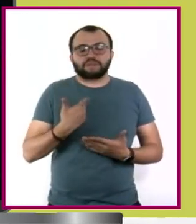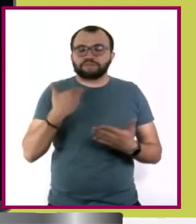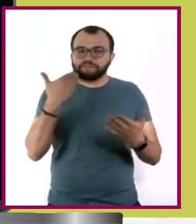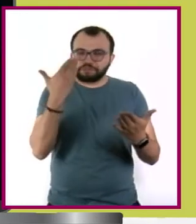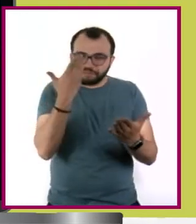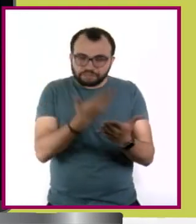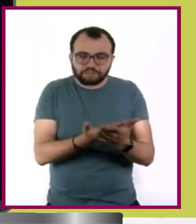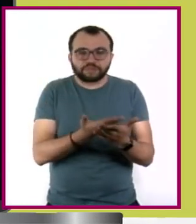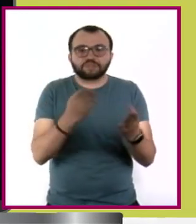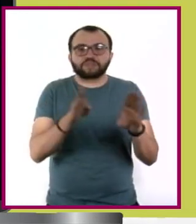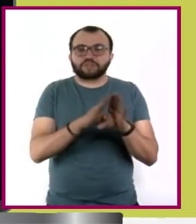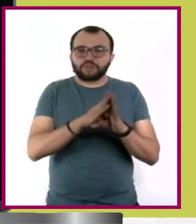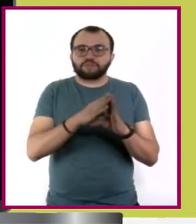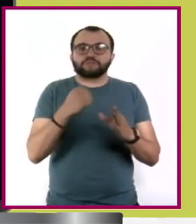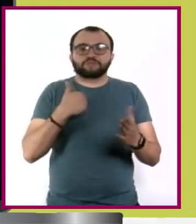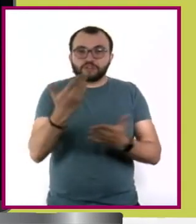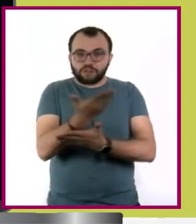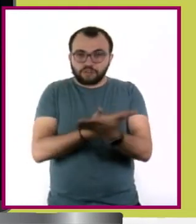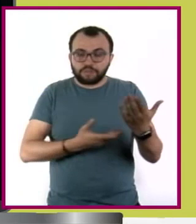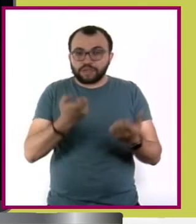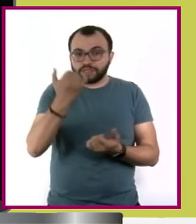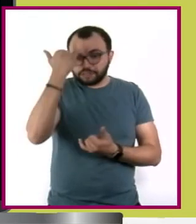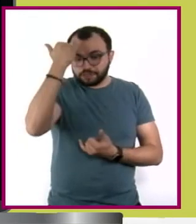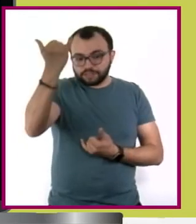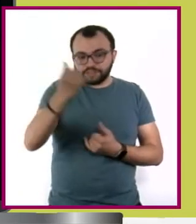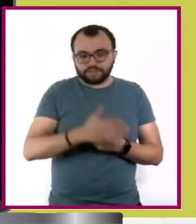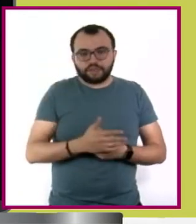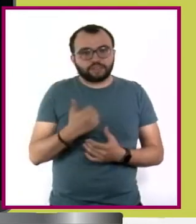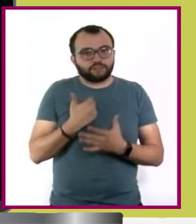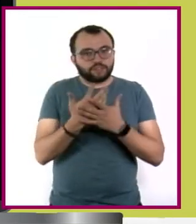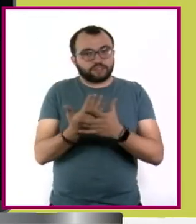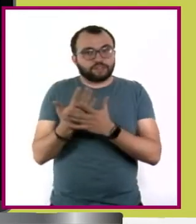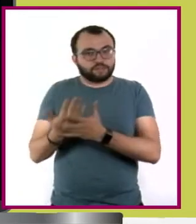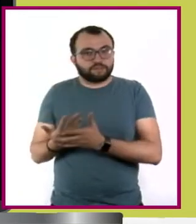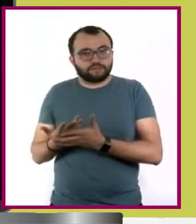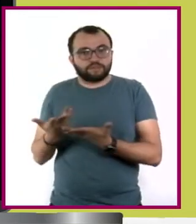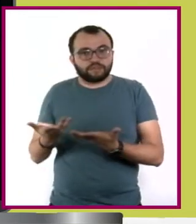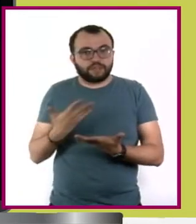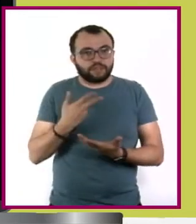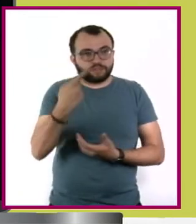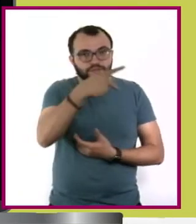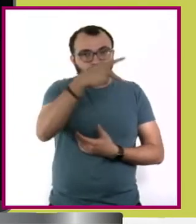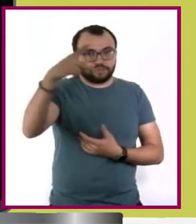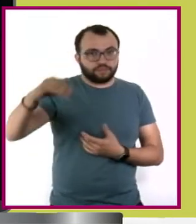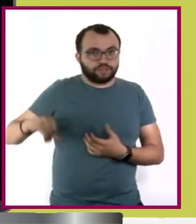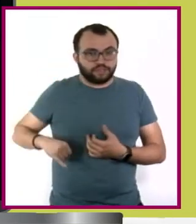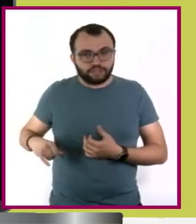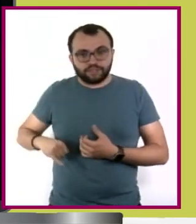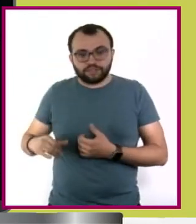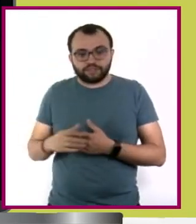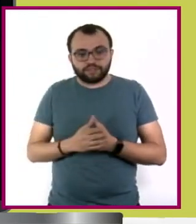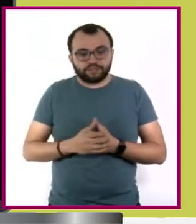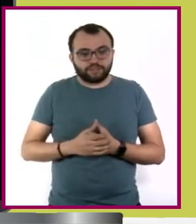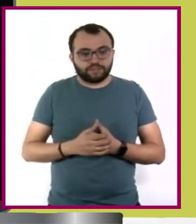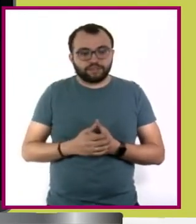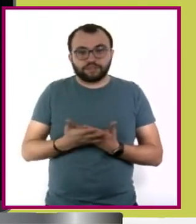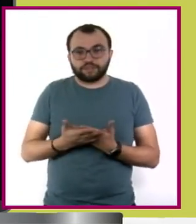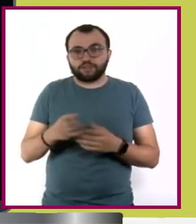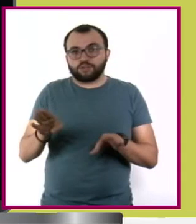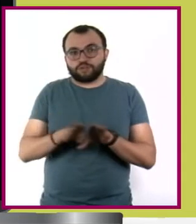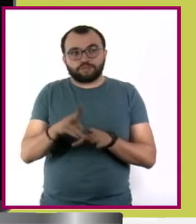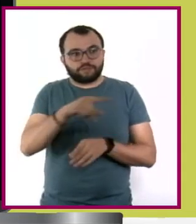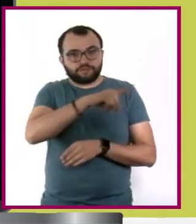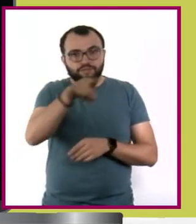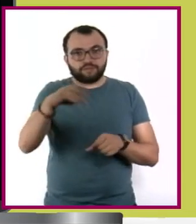con todos ustedes estas ideas. Espero hayan sido de interés y sobre todo de